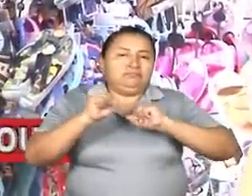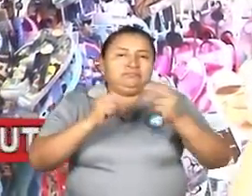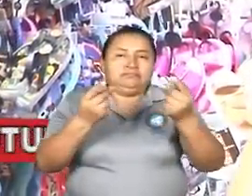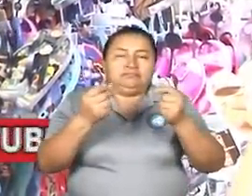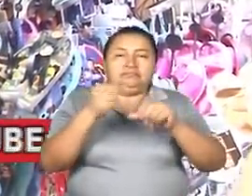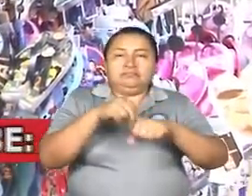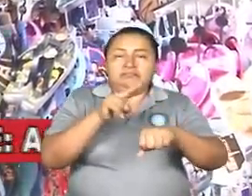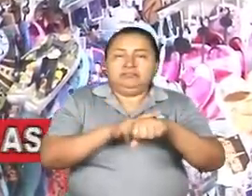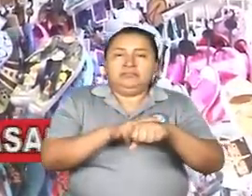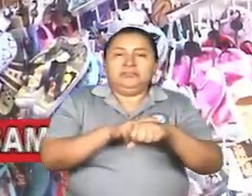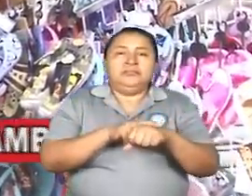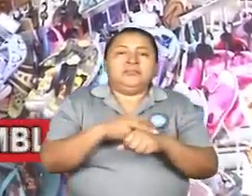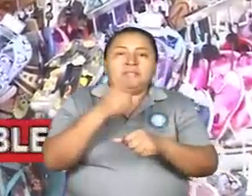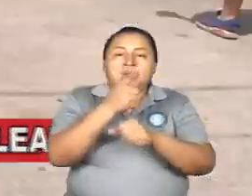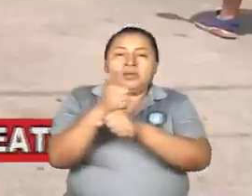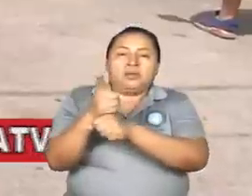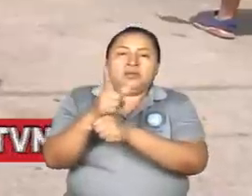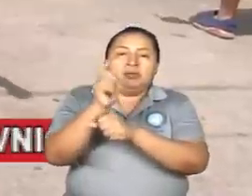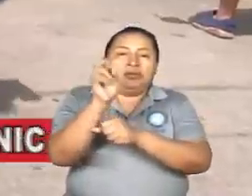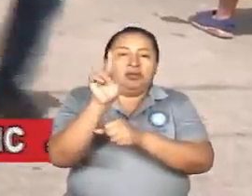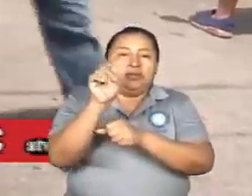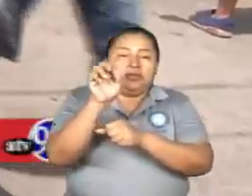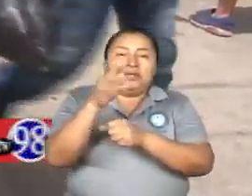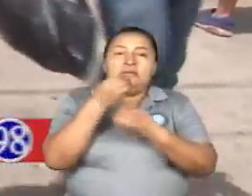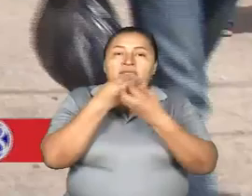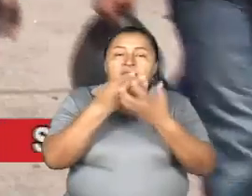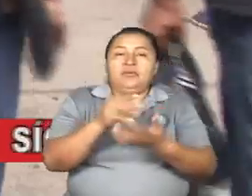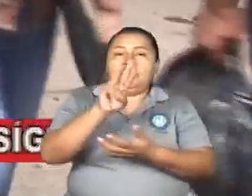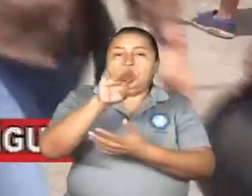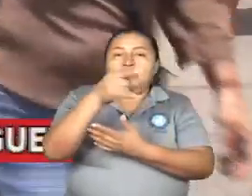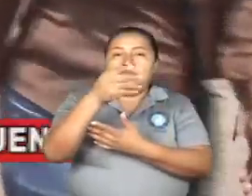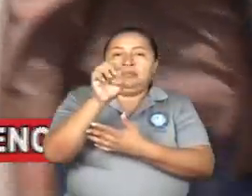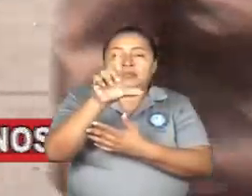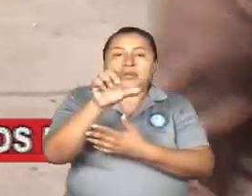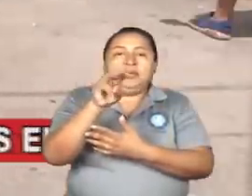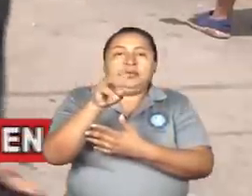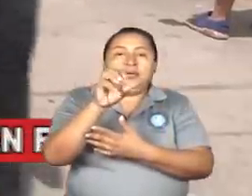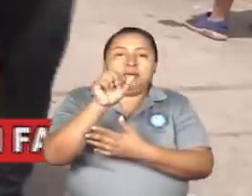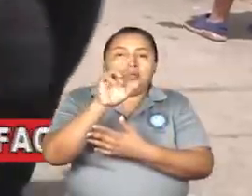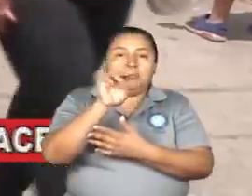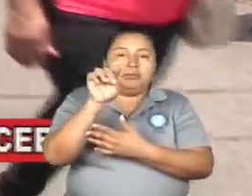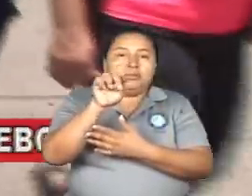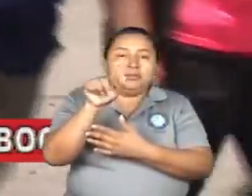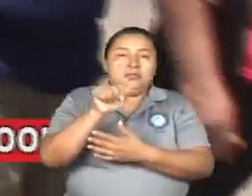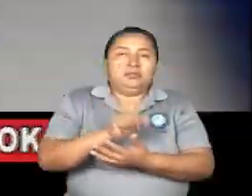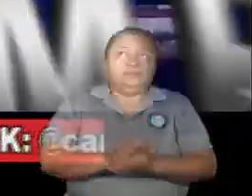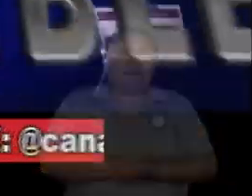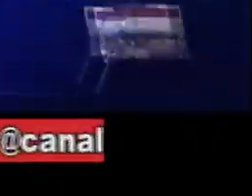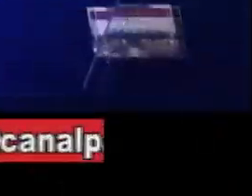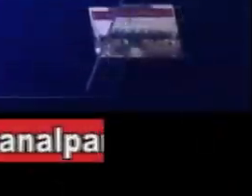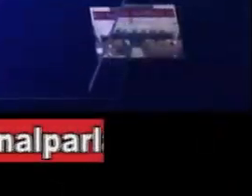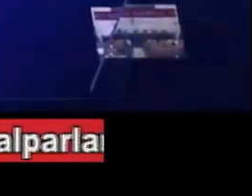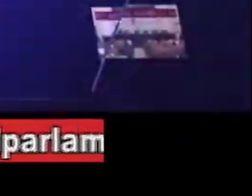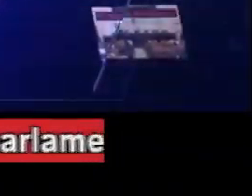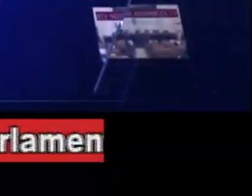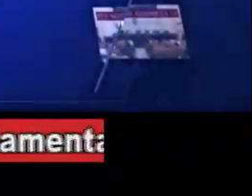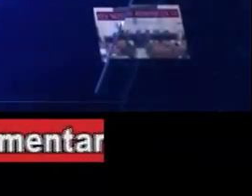economía nacional. Con cámara de Lester Mora, para el canal parlamentario les informó Miguel Carranza Mena.